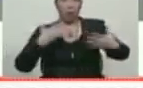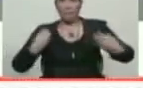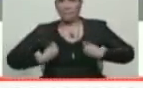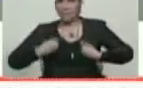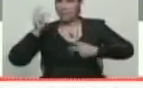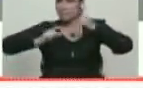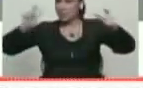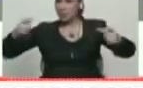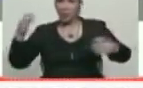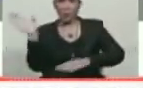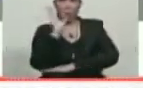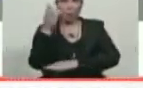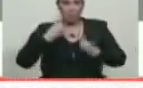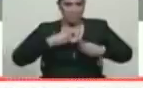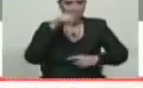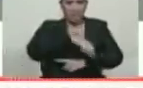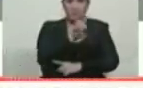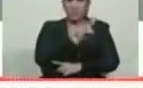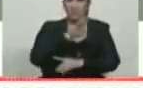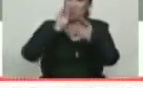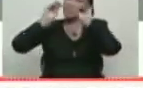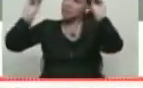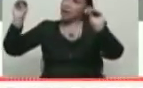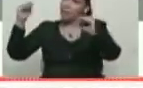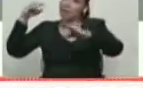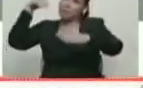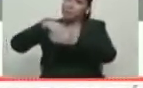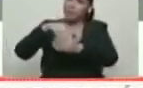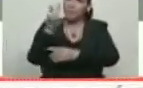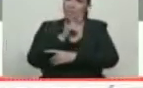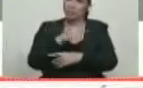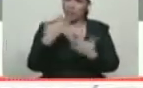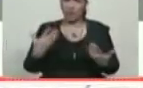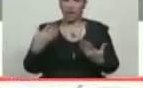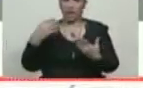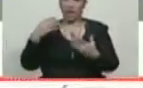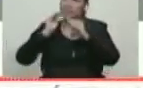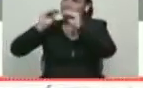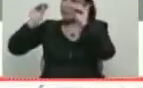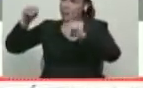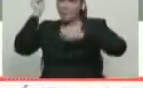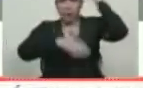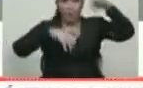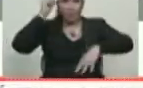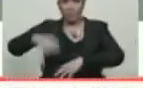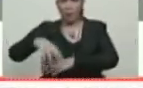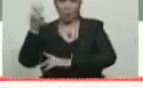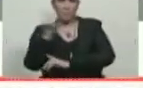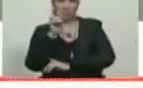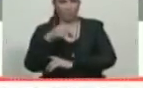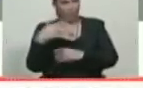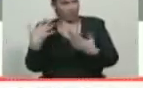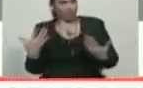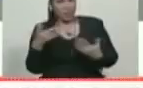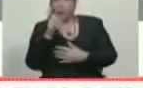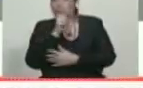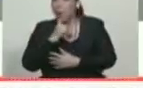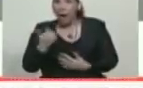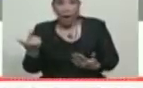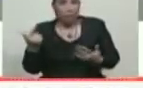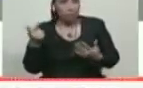ellos. Y llaman a invadir a Venezuela. Y llaman a bombardear a Venezuela. No hay